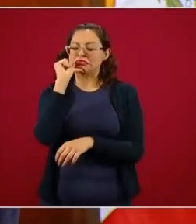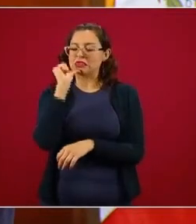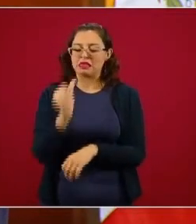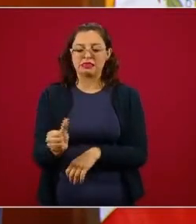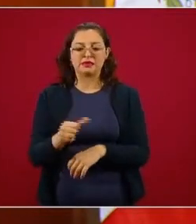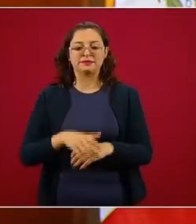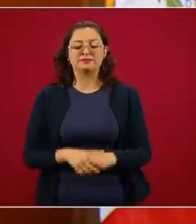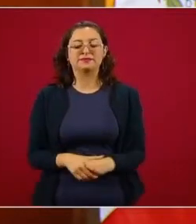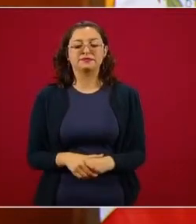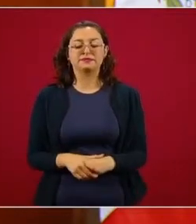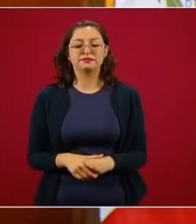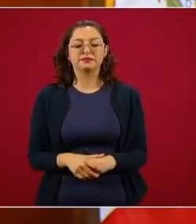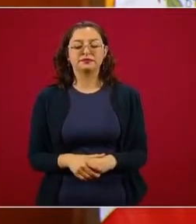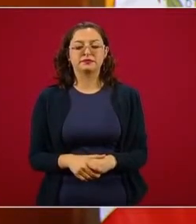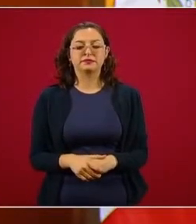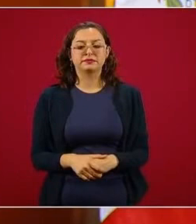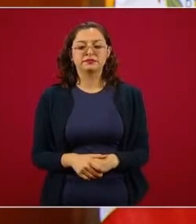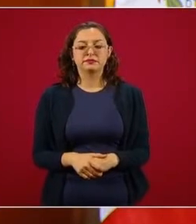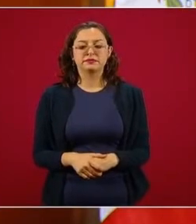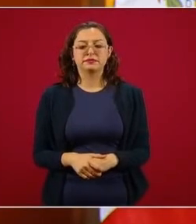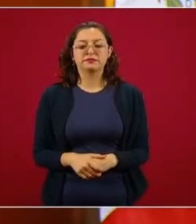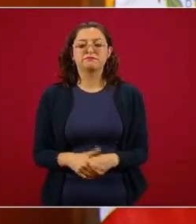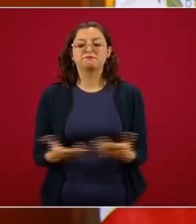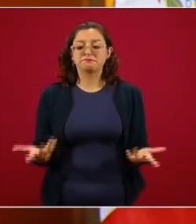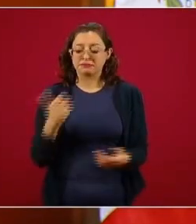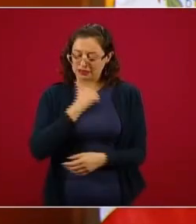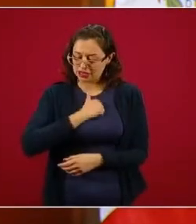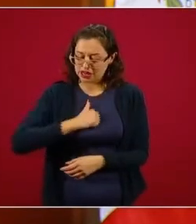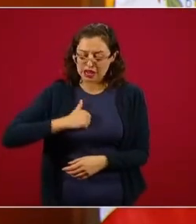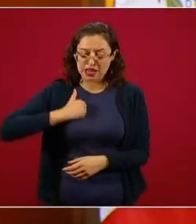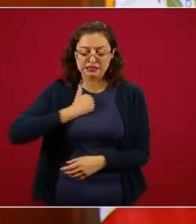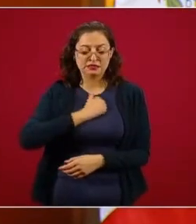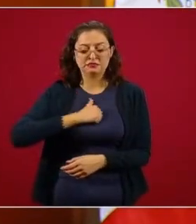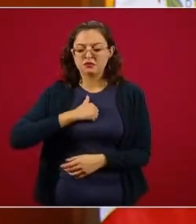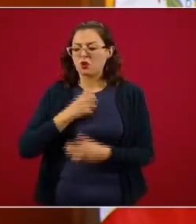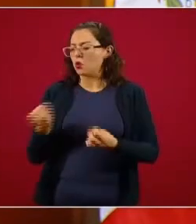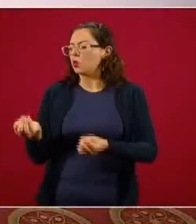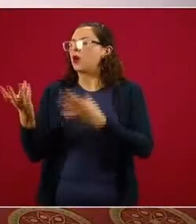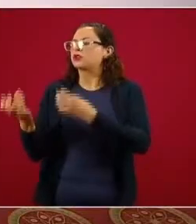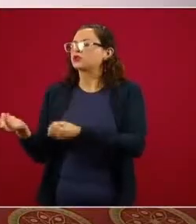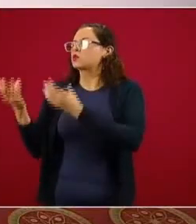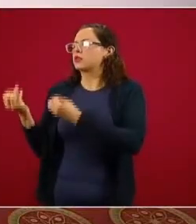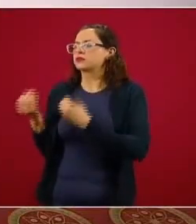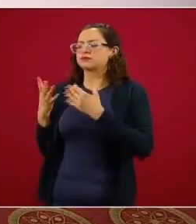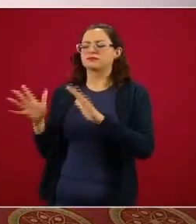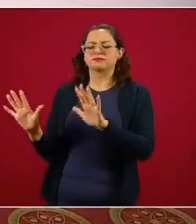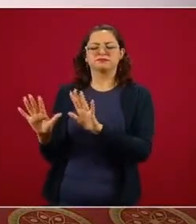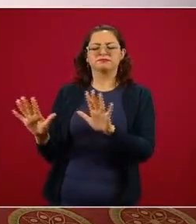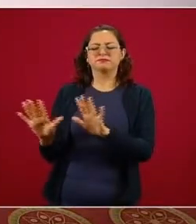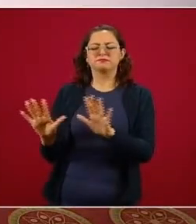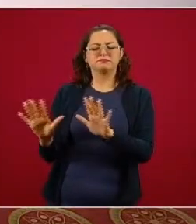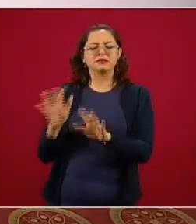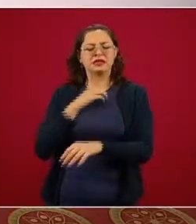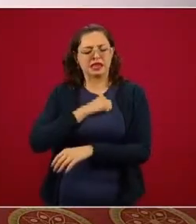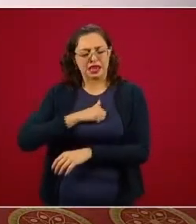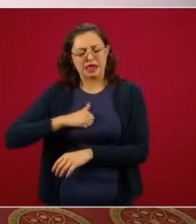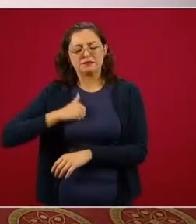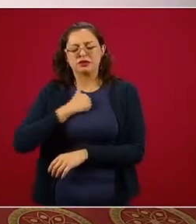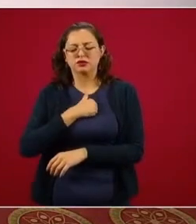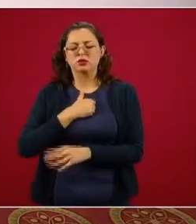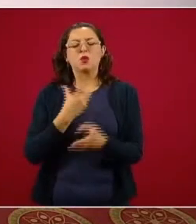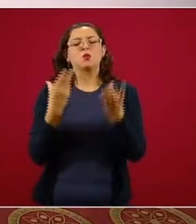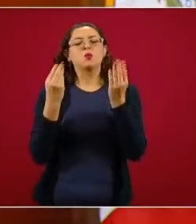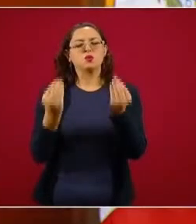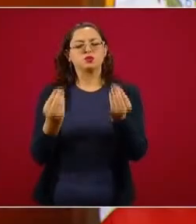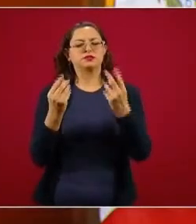antes que nada, porque no es un asunto cuantitativo, que muchos